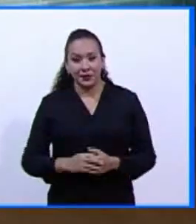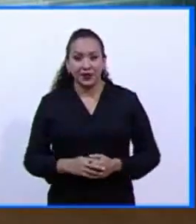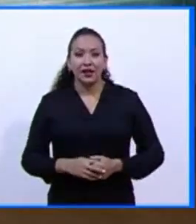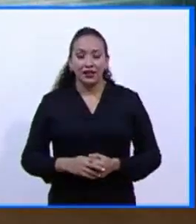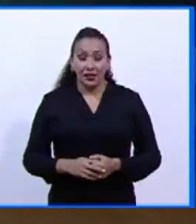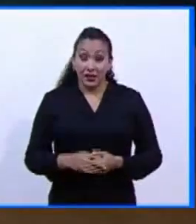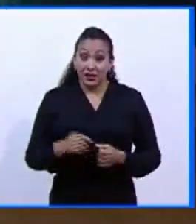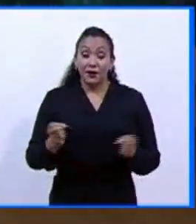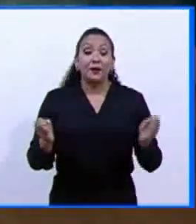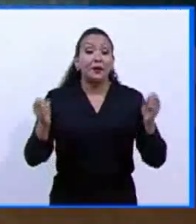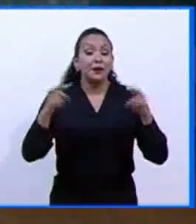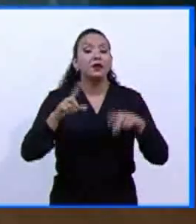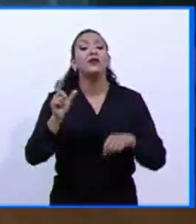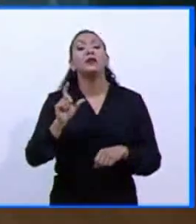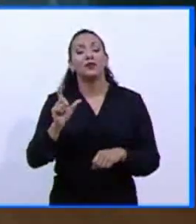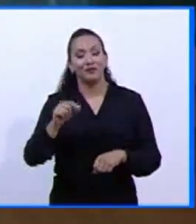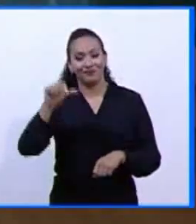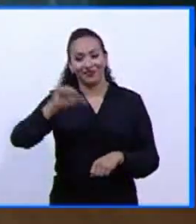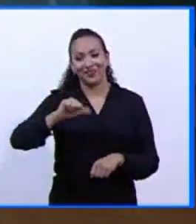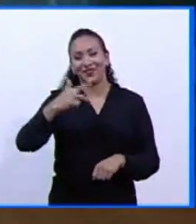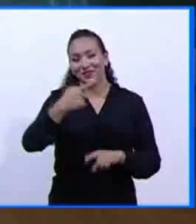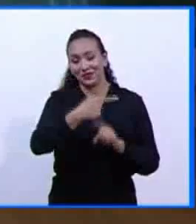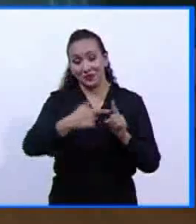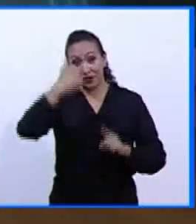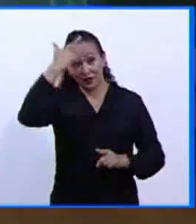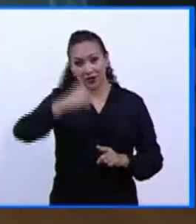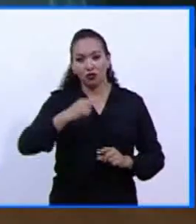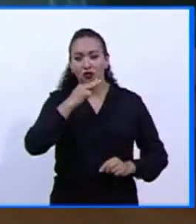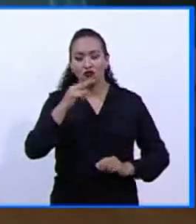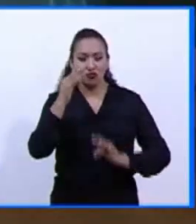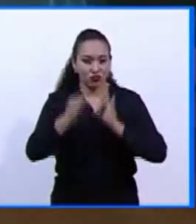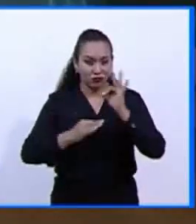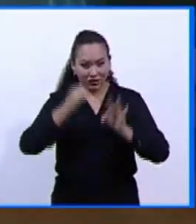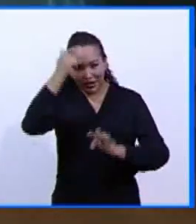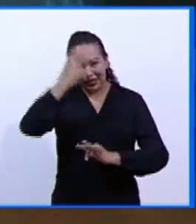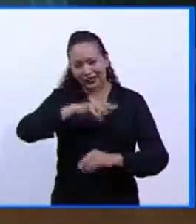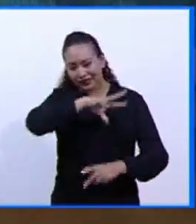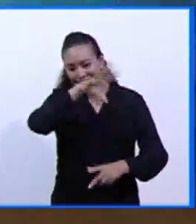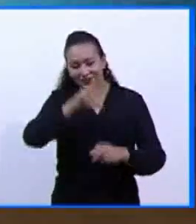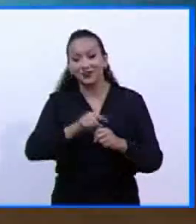Lo esperamos en punto de las 20:30 horas en el noticiario nocturno.